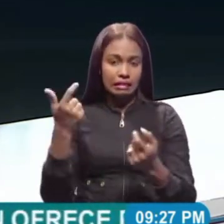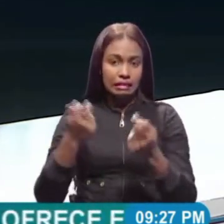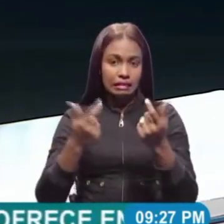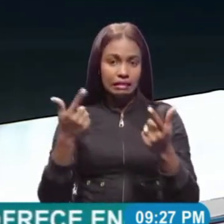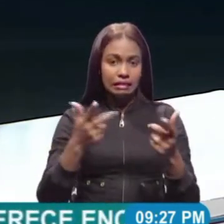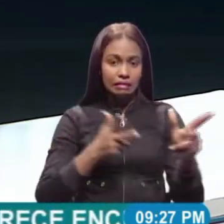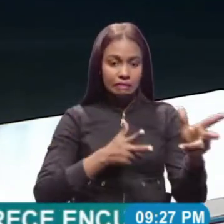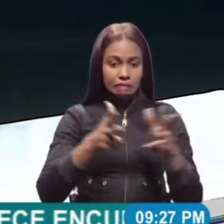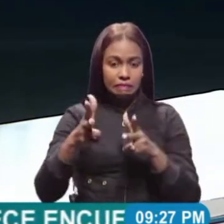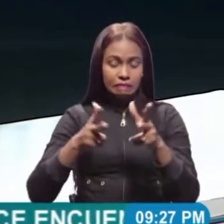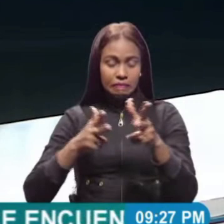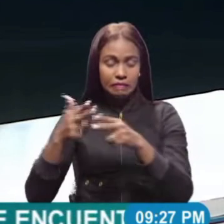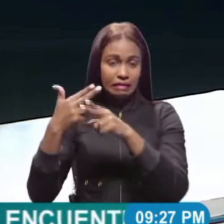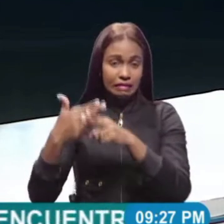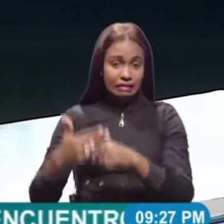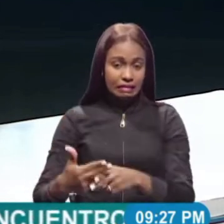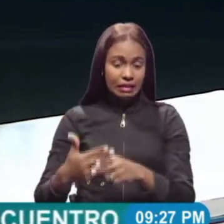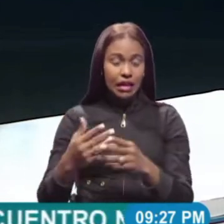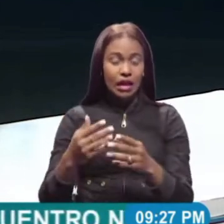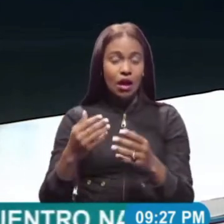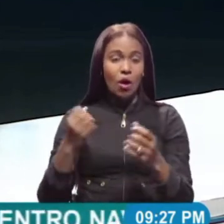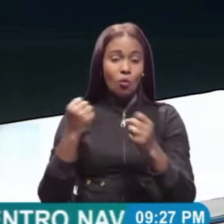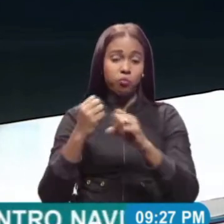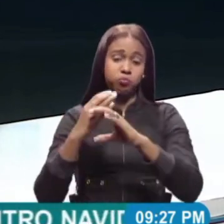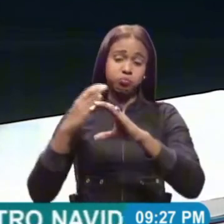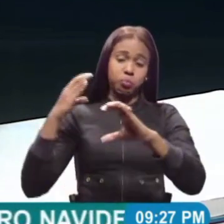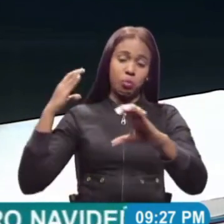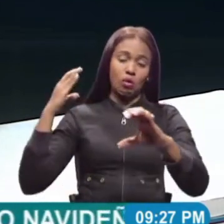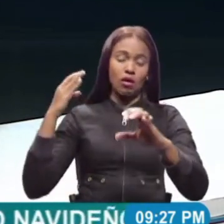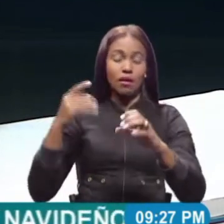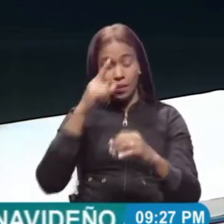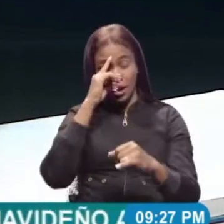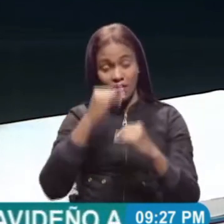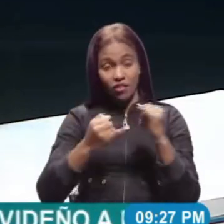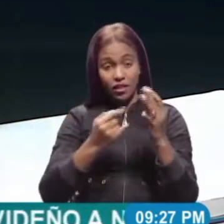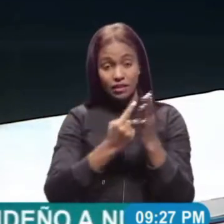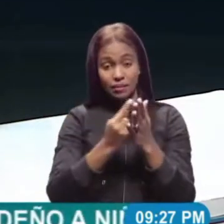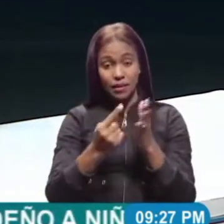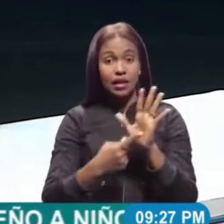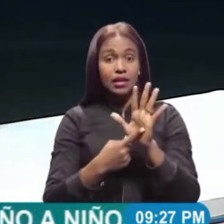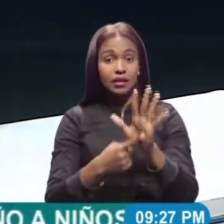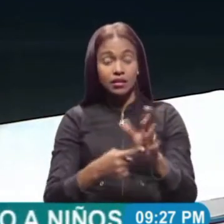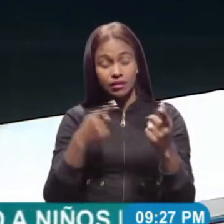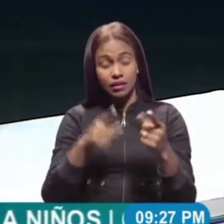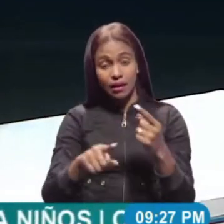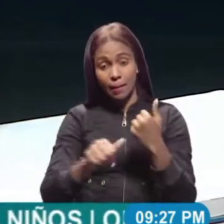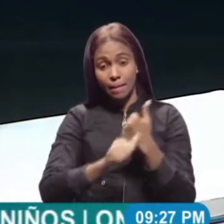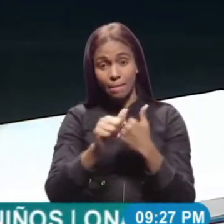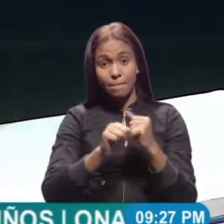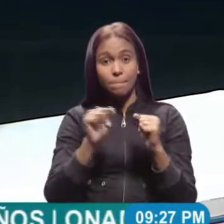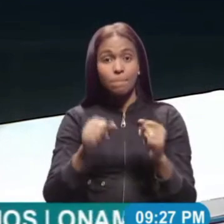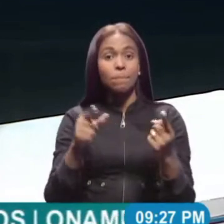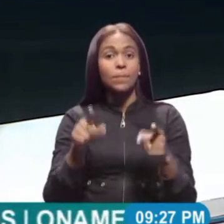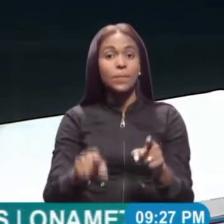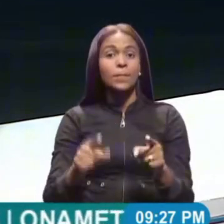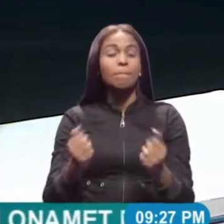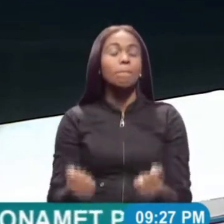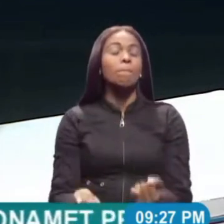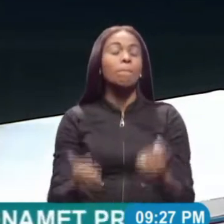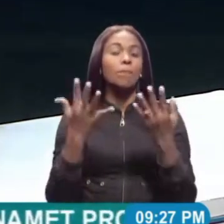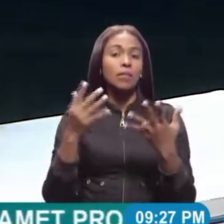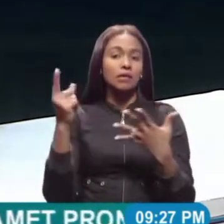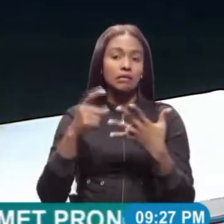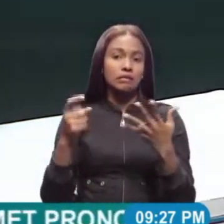de vehículos pesados en el fin de semana o los fines de semana, pero también los feriados, debido al peligro que representan y la cantidad